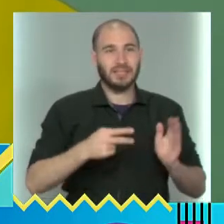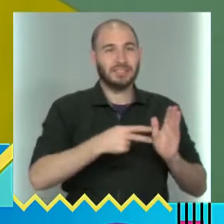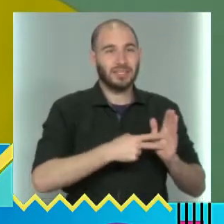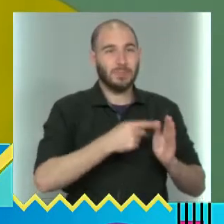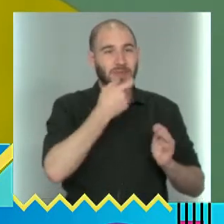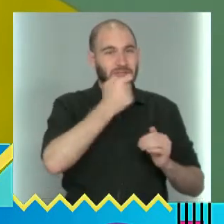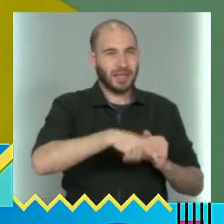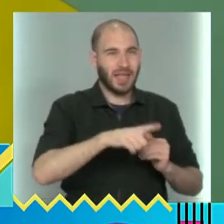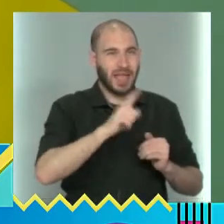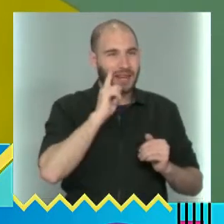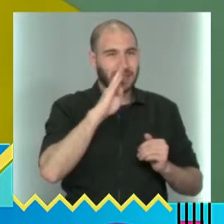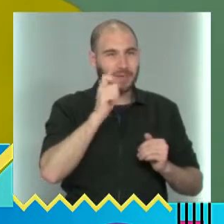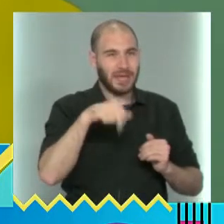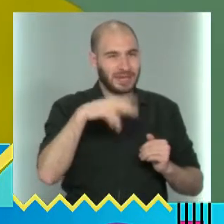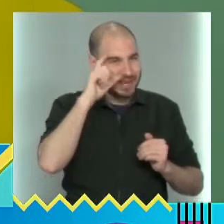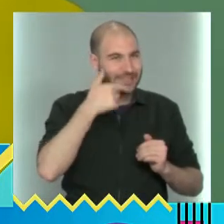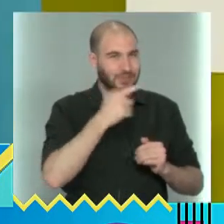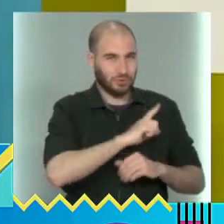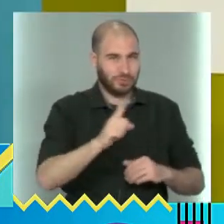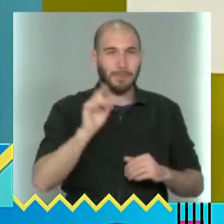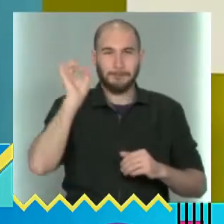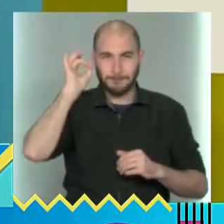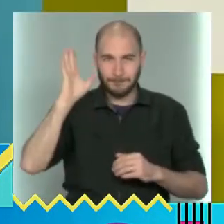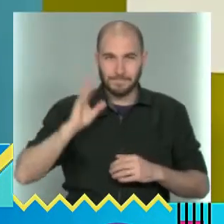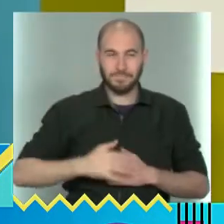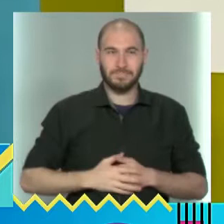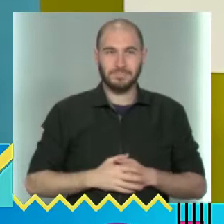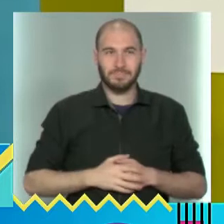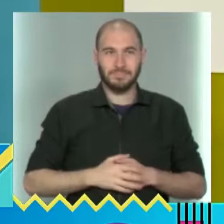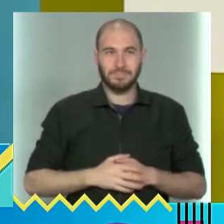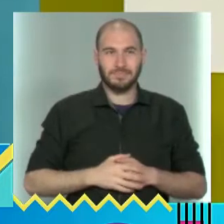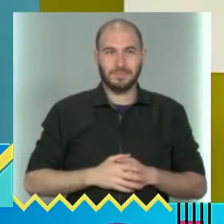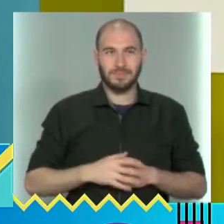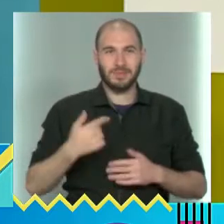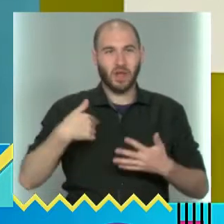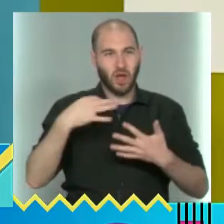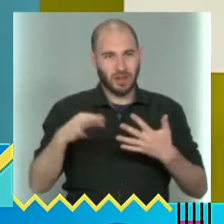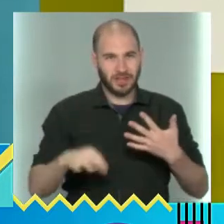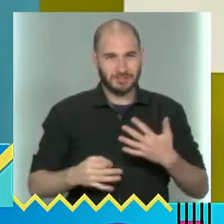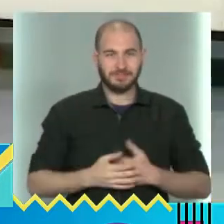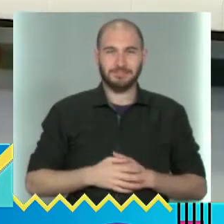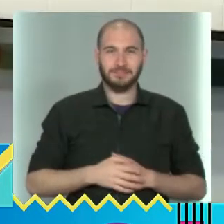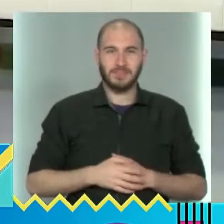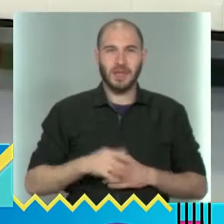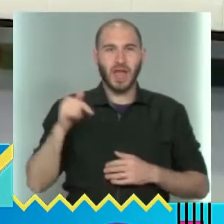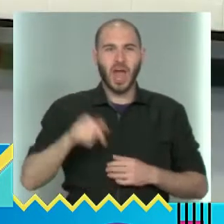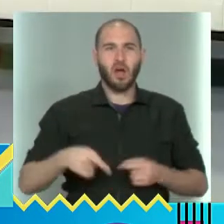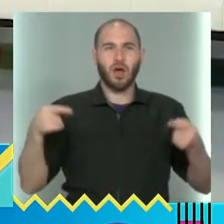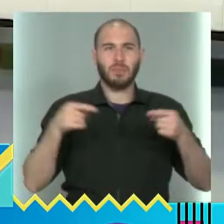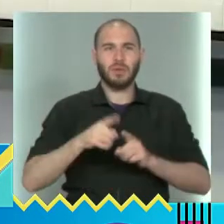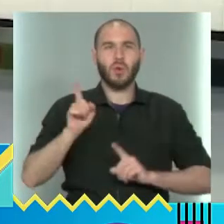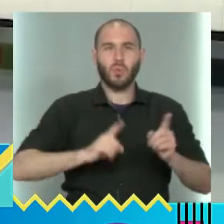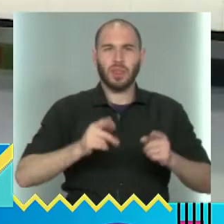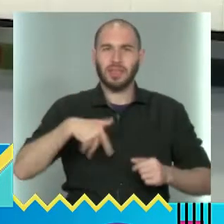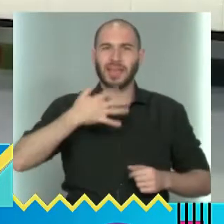Sirio de Mendoza, no libanés, Sirio de Mendoza. Sirio de Mendoza, perdón. Lo corregimos entonces. Bueno, la idea es tratar de